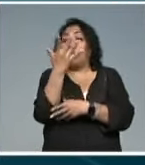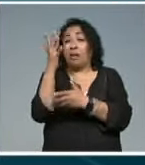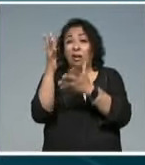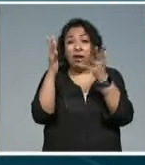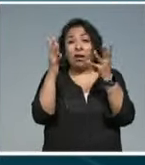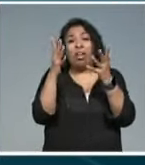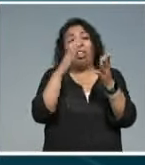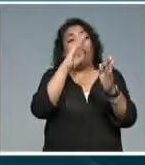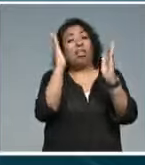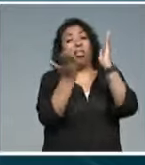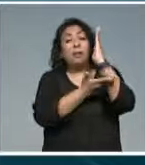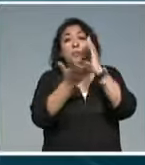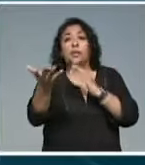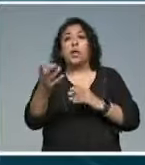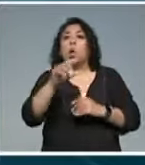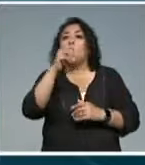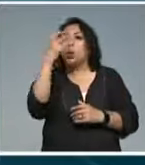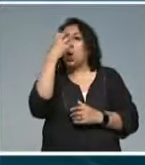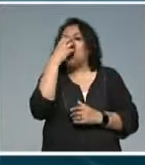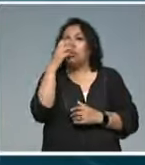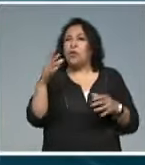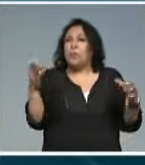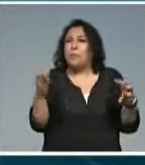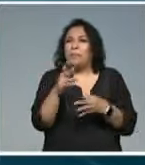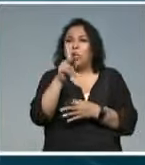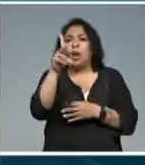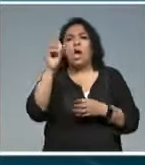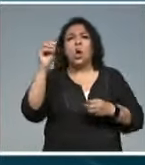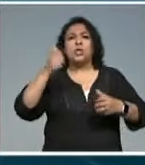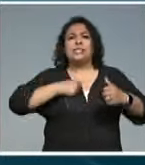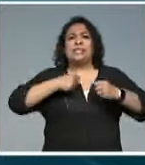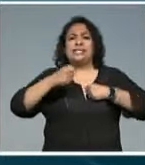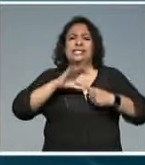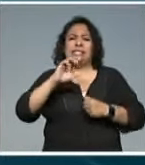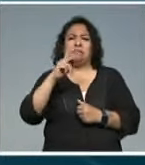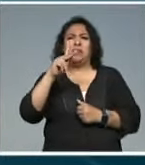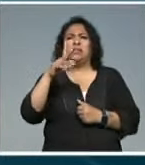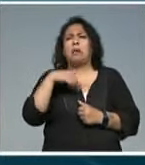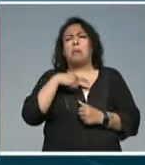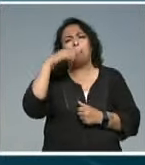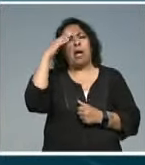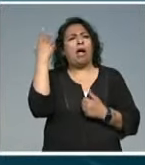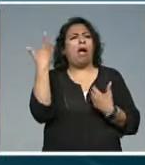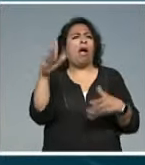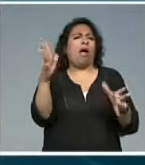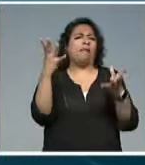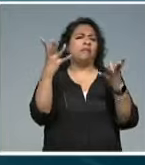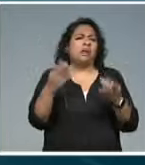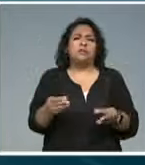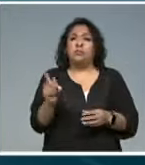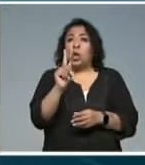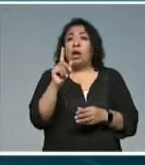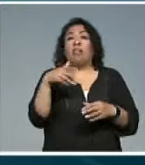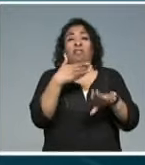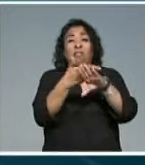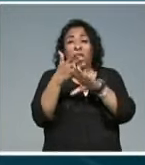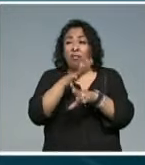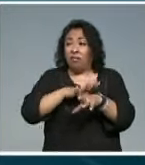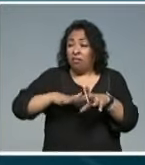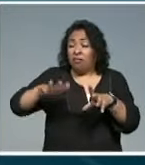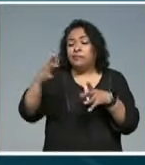hábitats, el oso polar, el chimpancé, que también uno imaginaría que hay una enorme cantidad, la destrucción de los medios en los